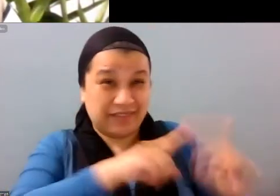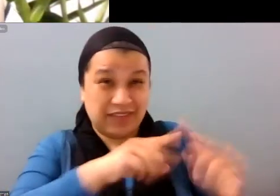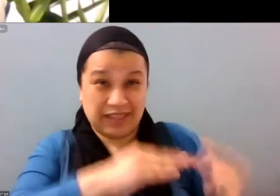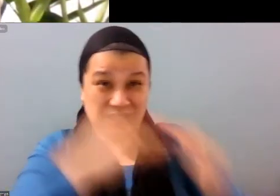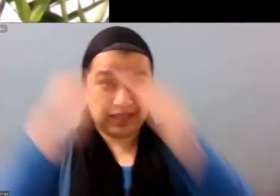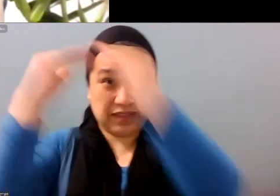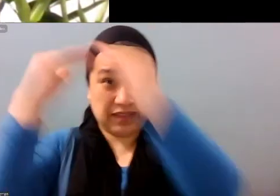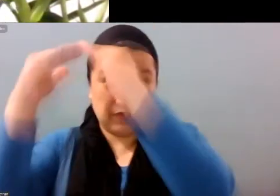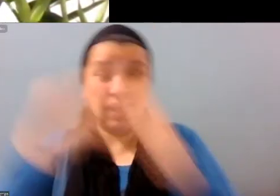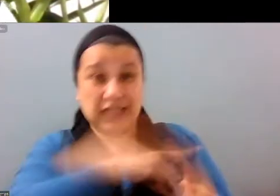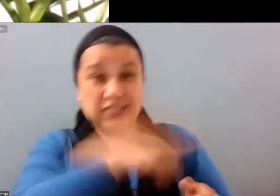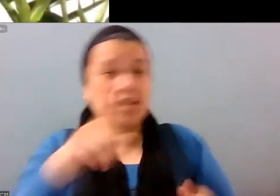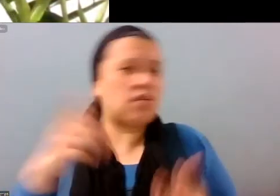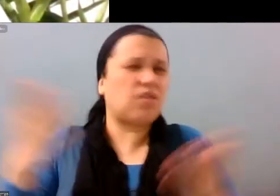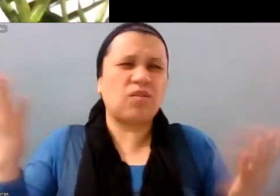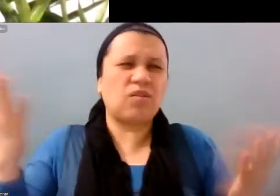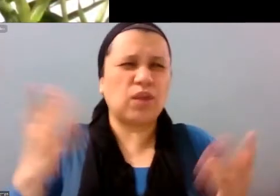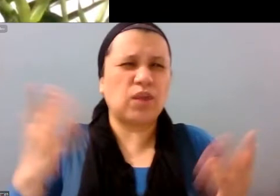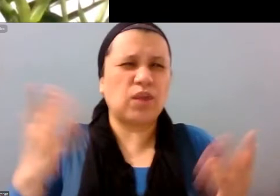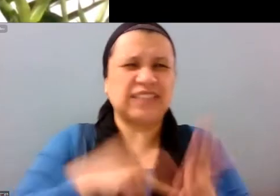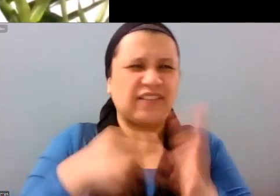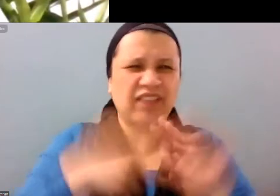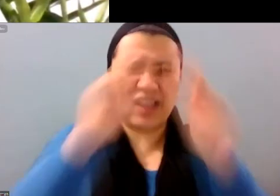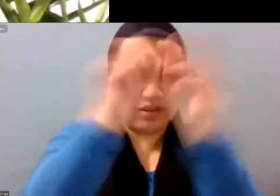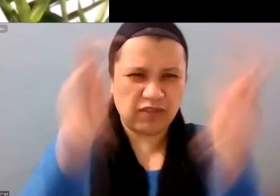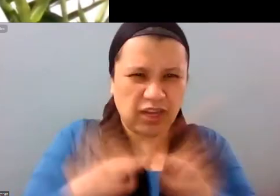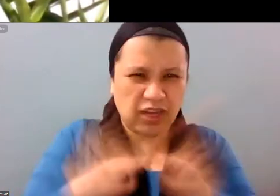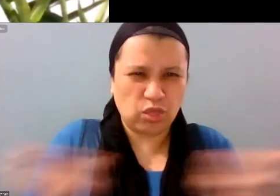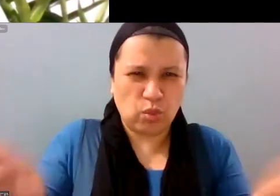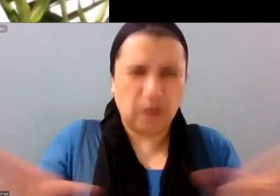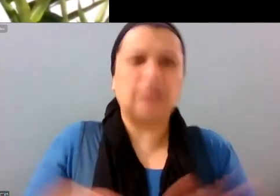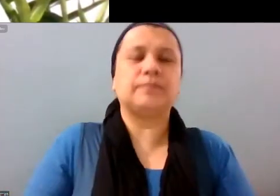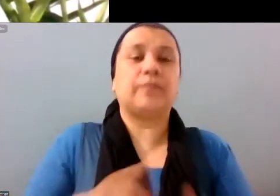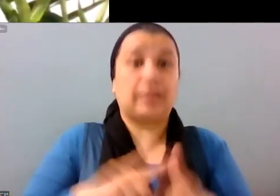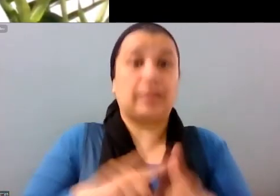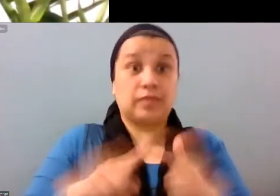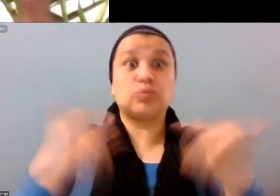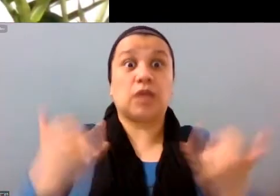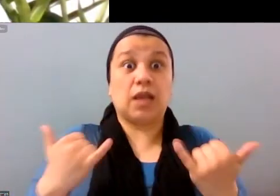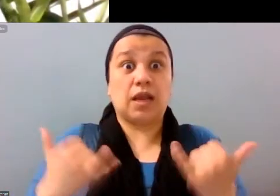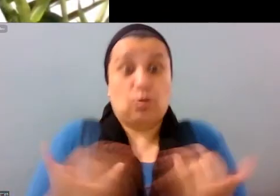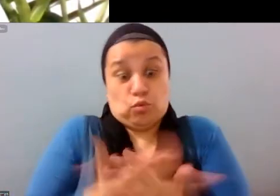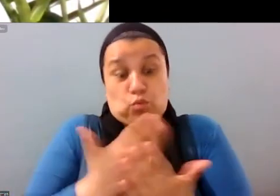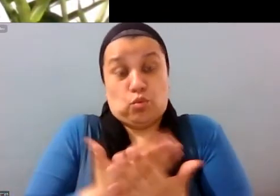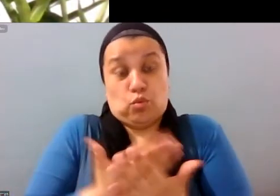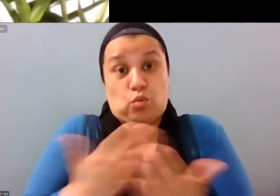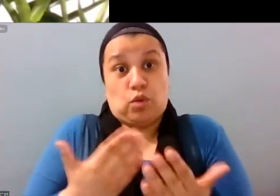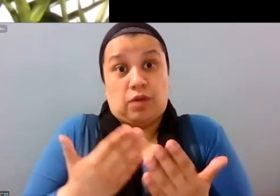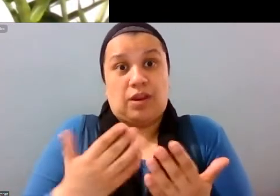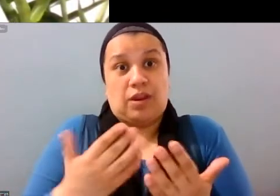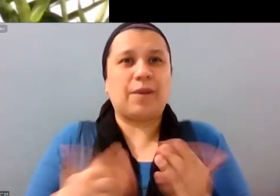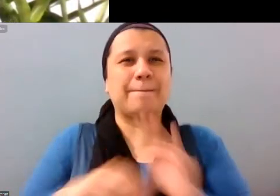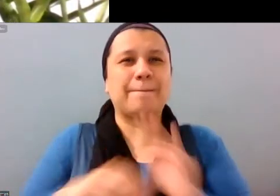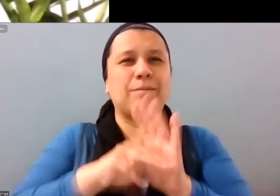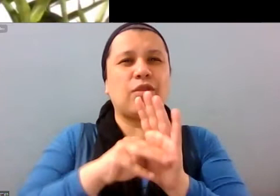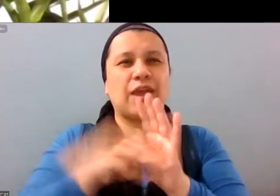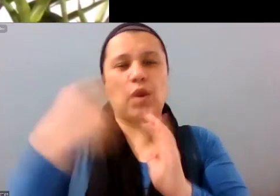lo que ha significado la virtualidad y lograr entonces algún modelo híbrido virtualidad